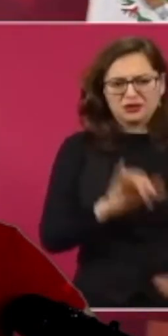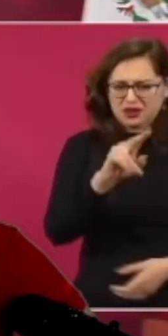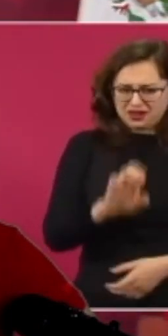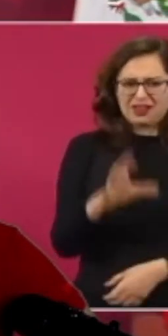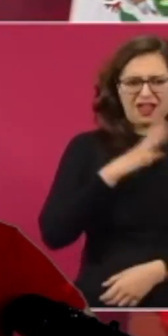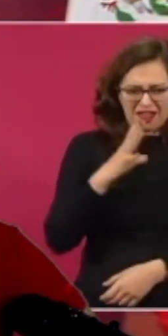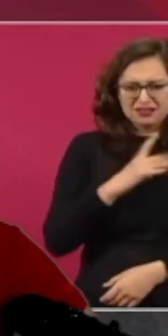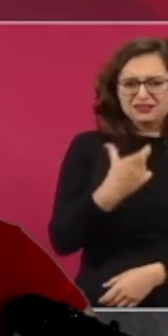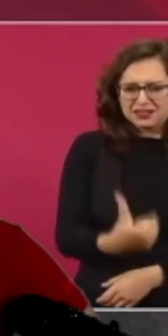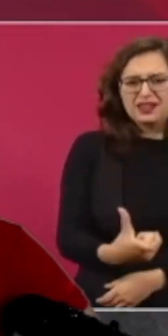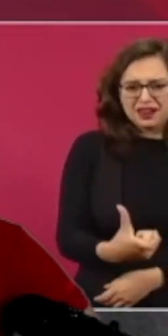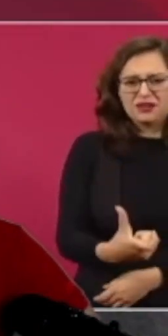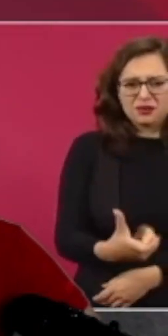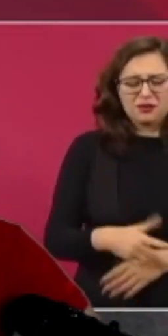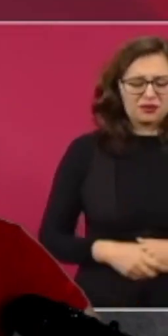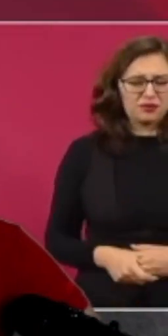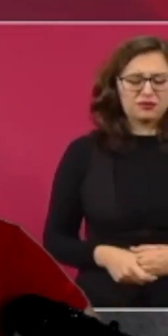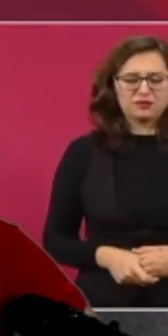esta consulta.